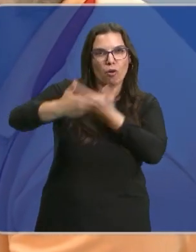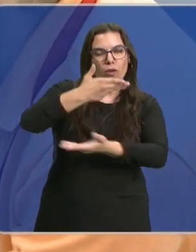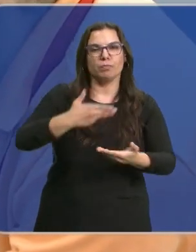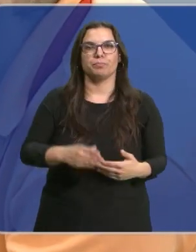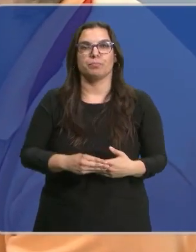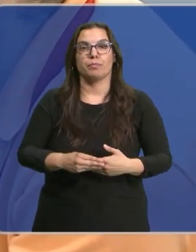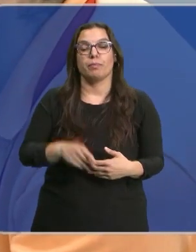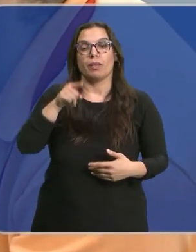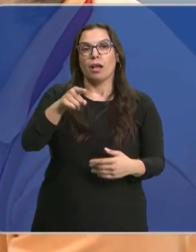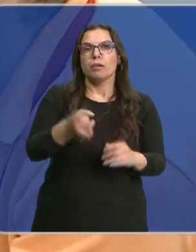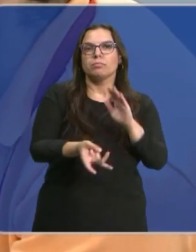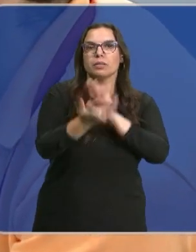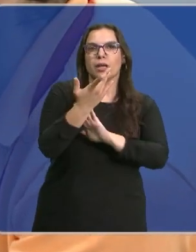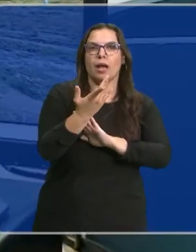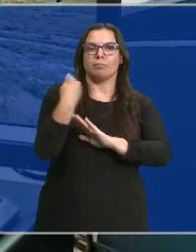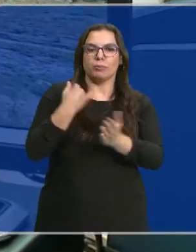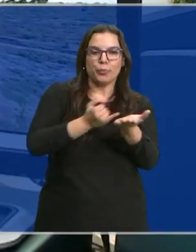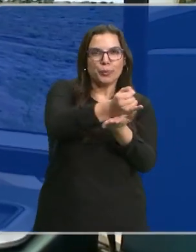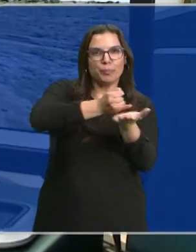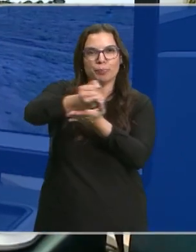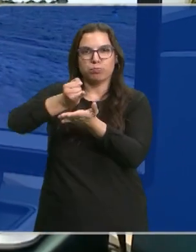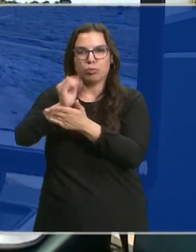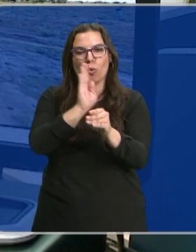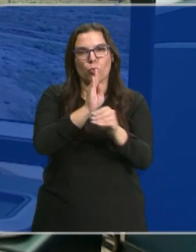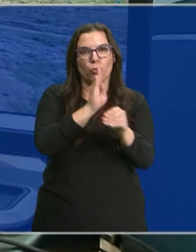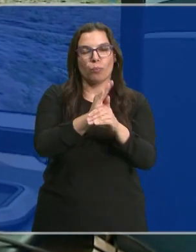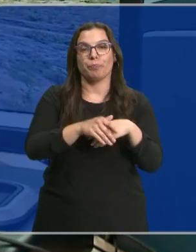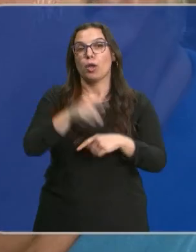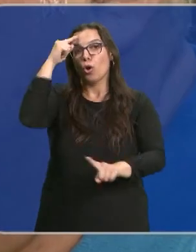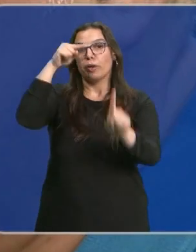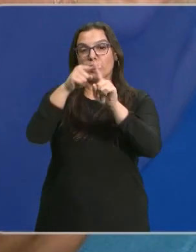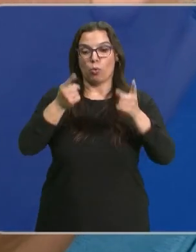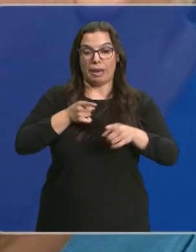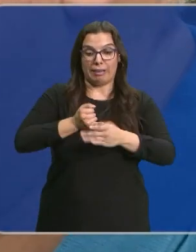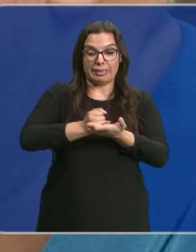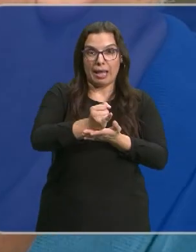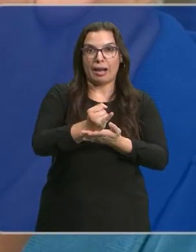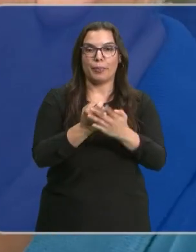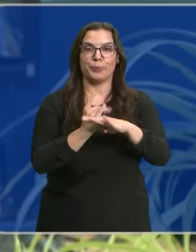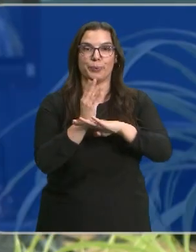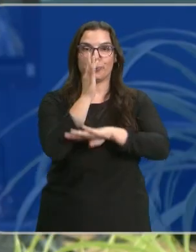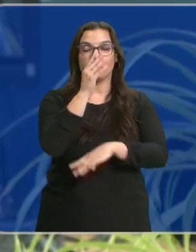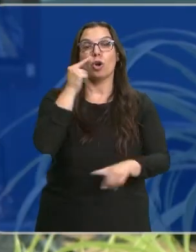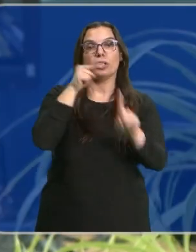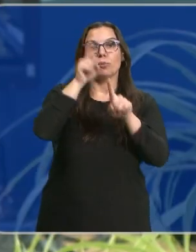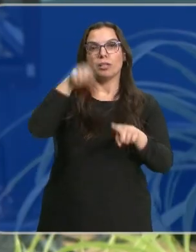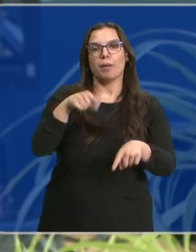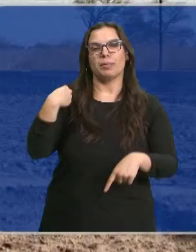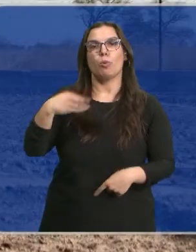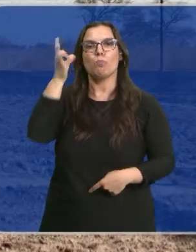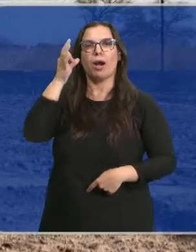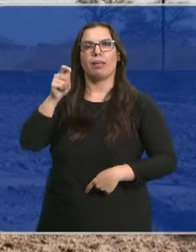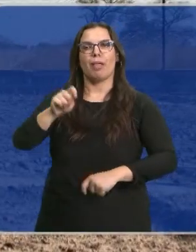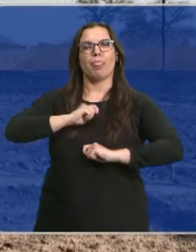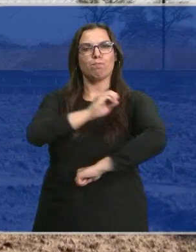es antoño. Pusieron en marcha campos de cultivo. Dos hectáreas, ocho. El objetivo es que la tierra brote pero no solo ese. El empoderamiento de la